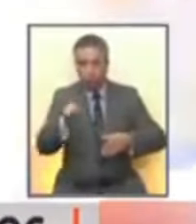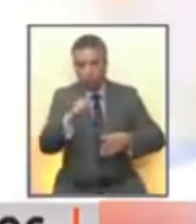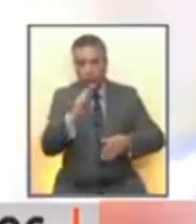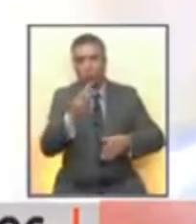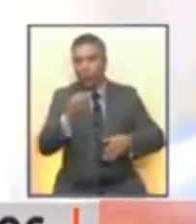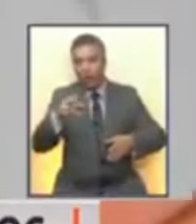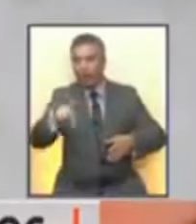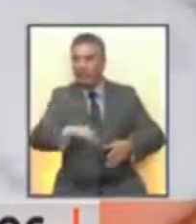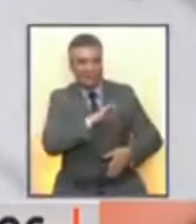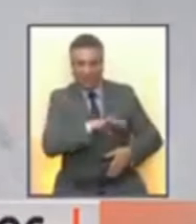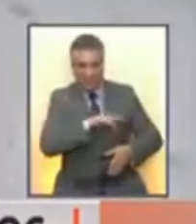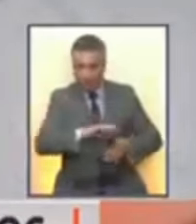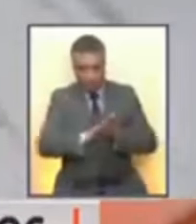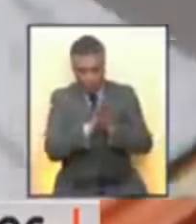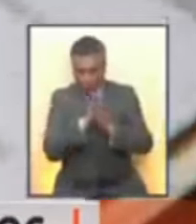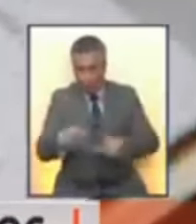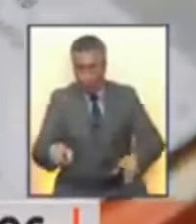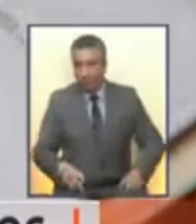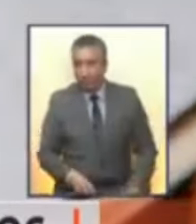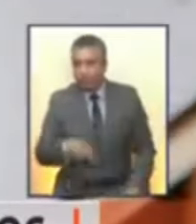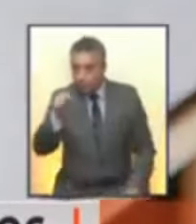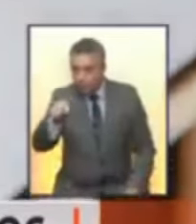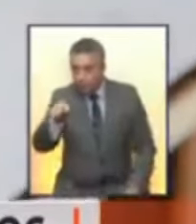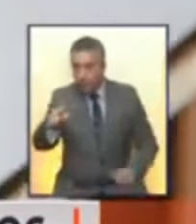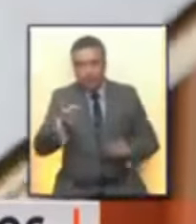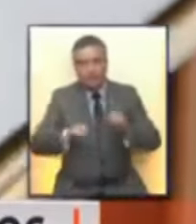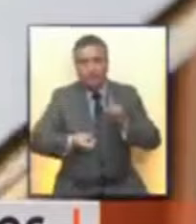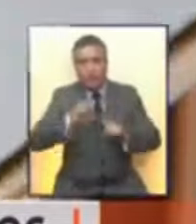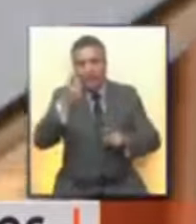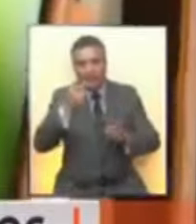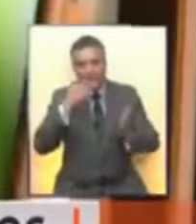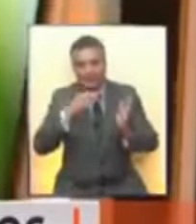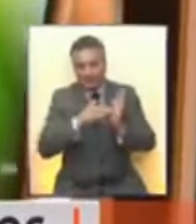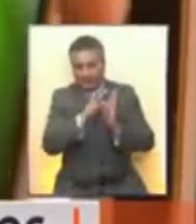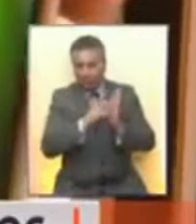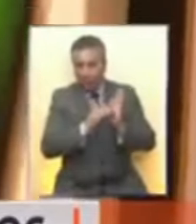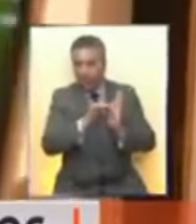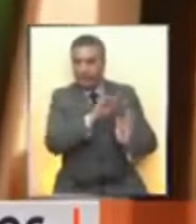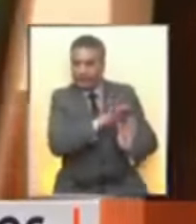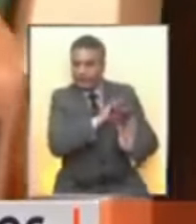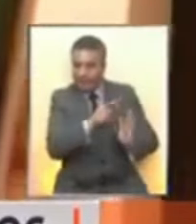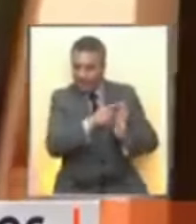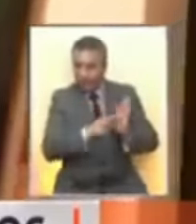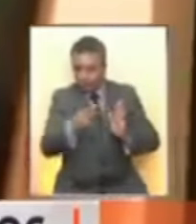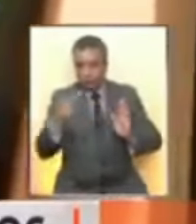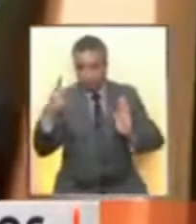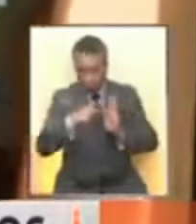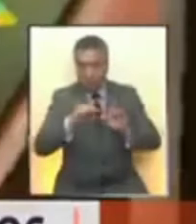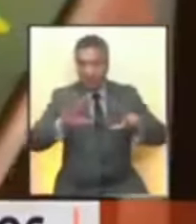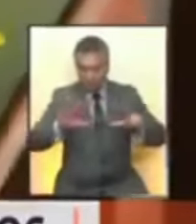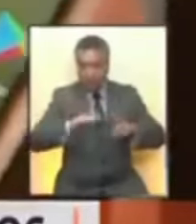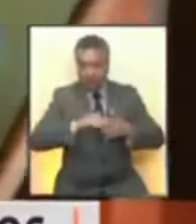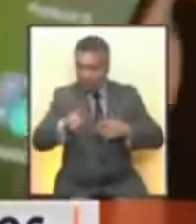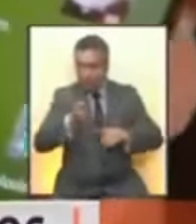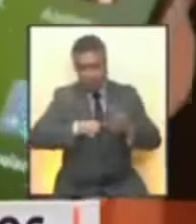es la de celulares. El primer celular chileno. La idea partió en el año 2007 y hoy se vende en